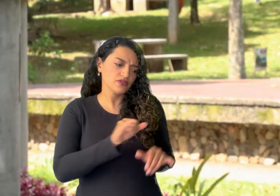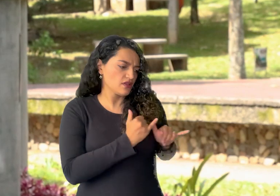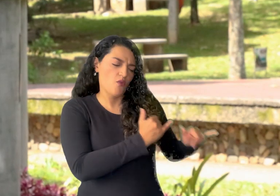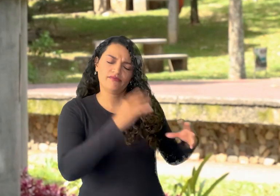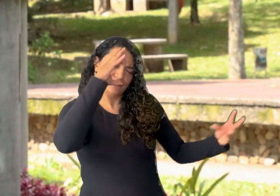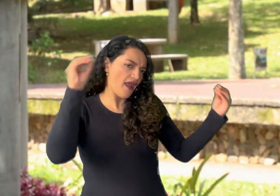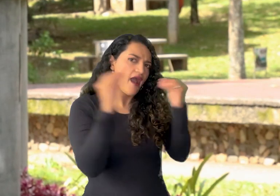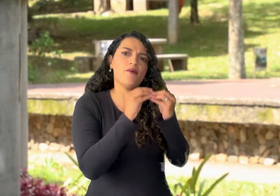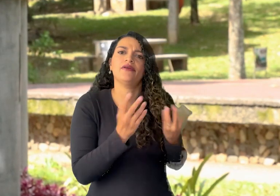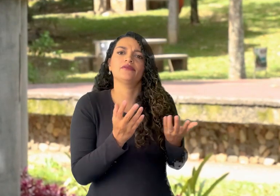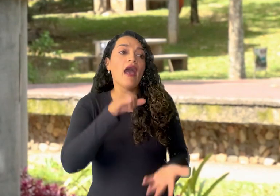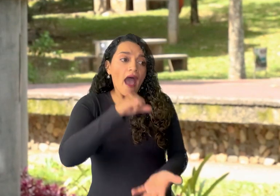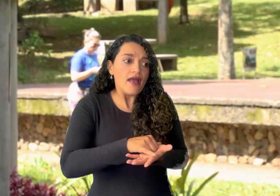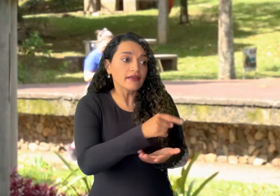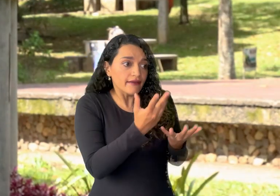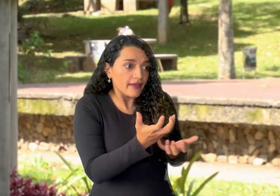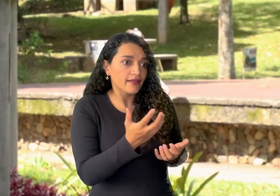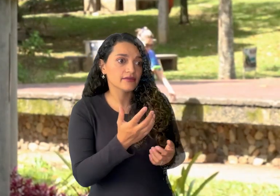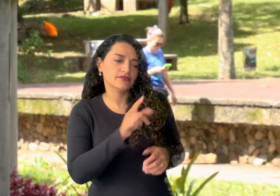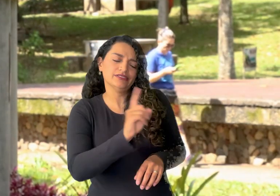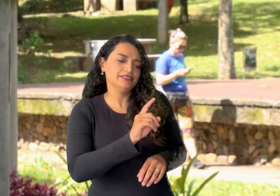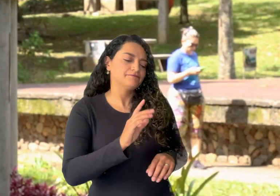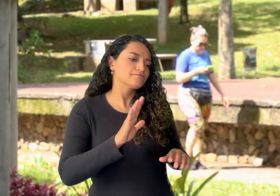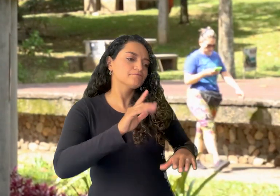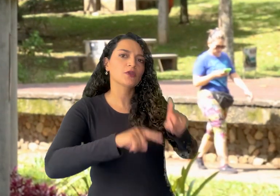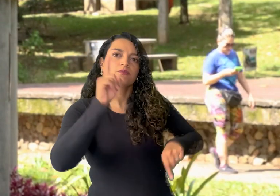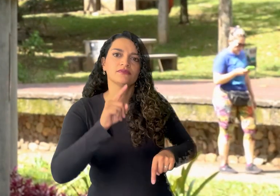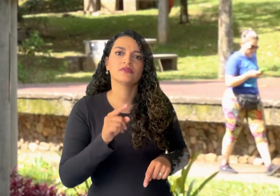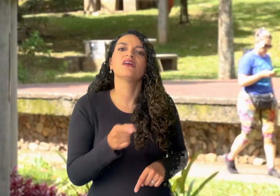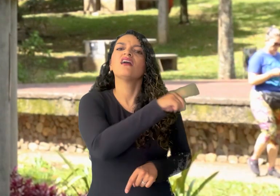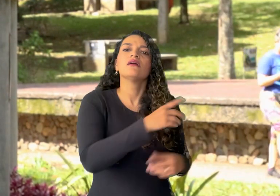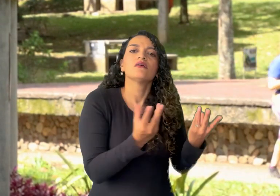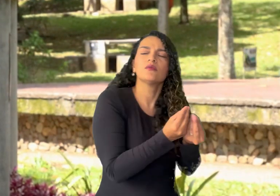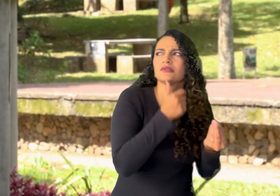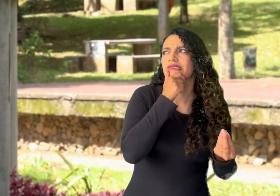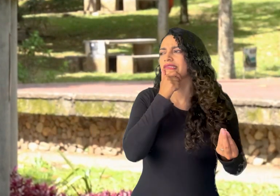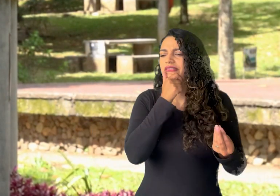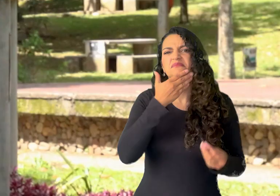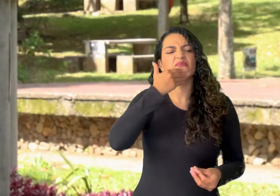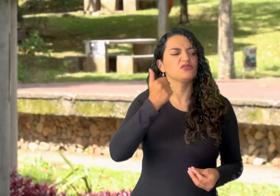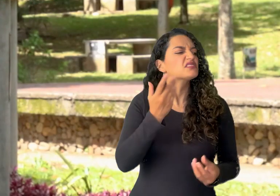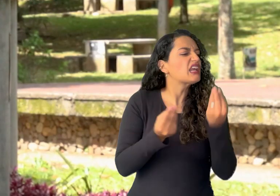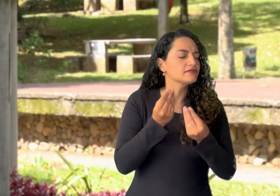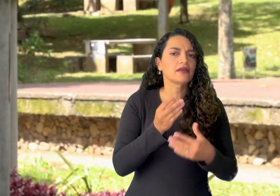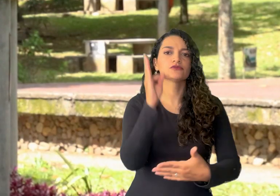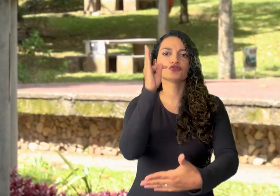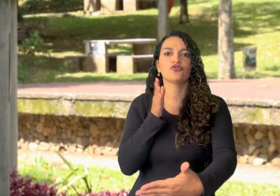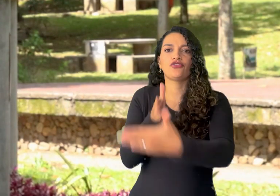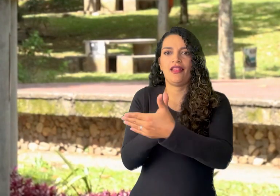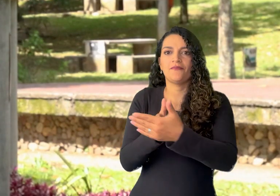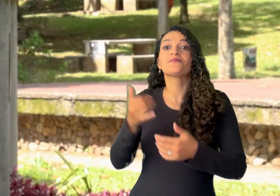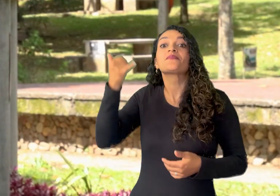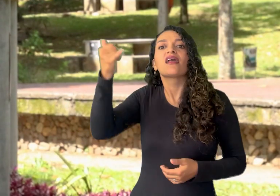y negaron las pretensiones de las víctimas. Los demandantes deciden entonces presentar una acción de tutela. En primera